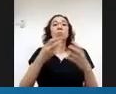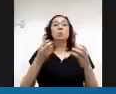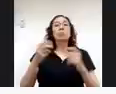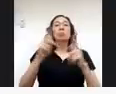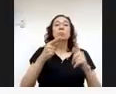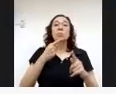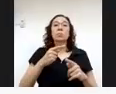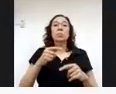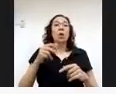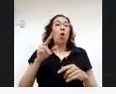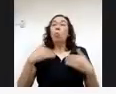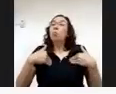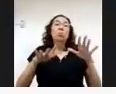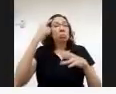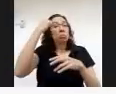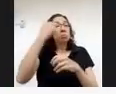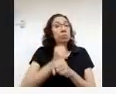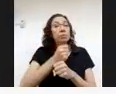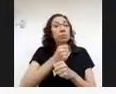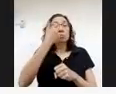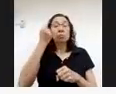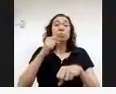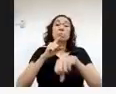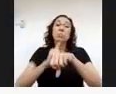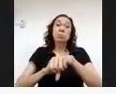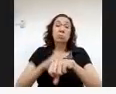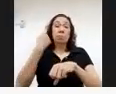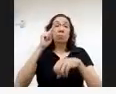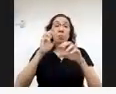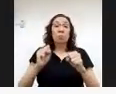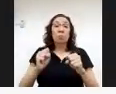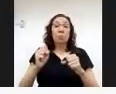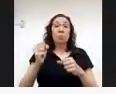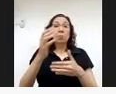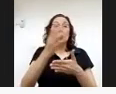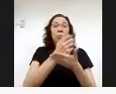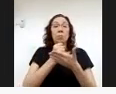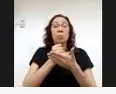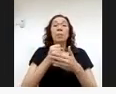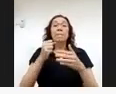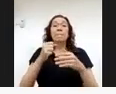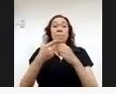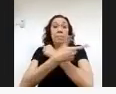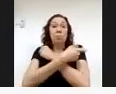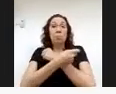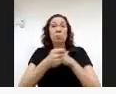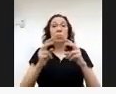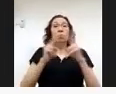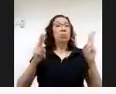que no hay confianza porque el tiempo para conseguir la vacuna ha sido demasiado